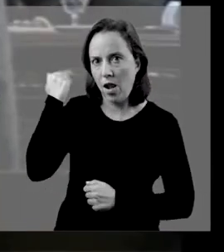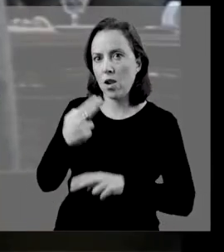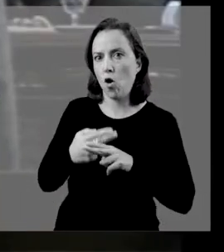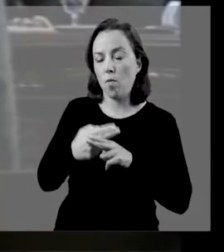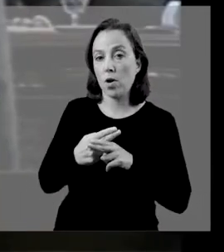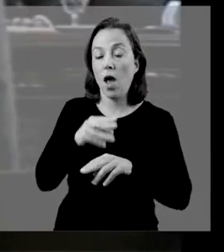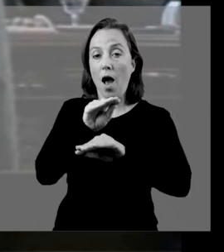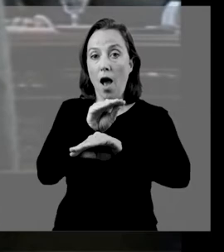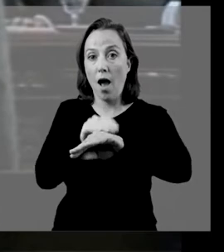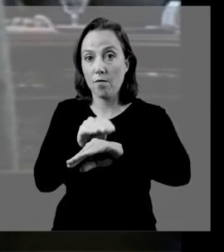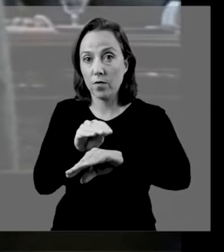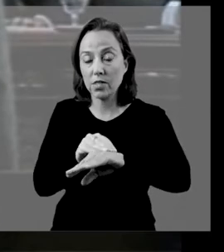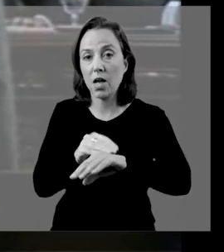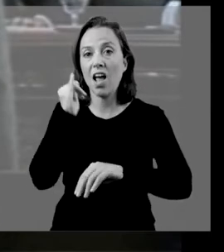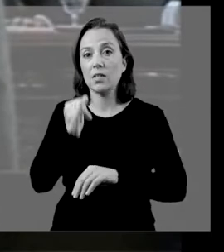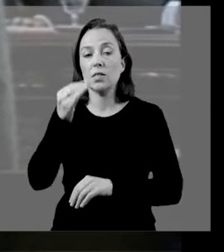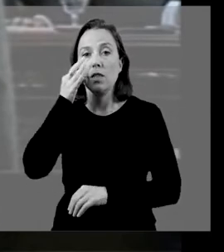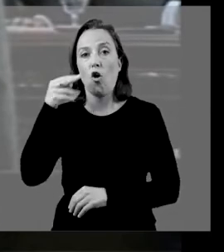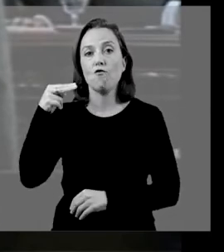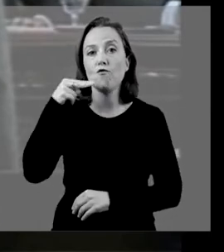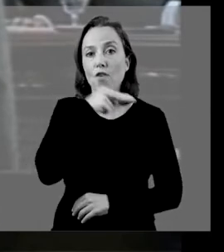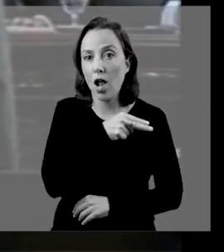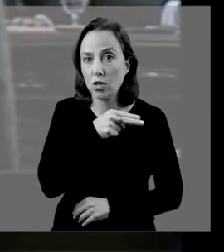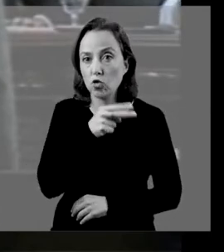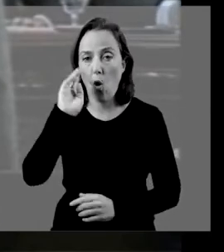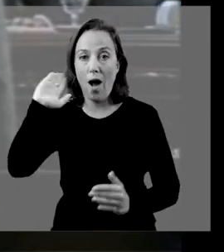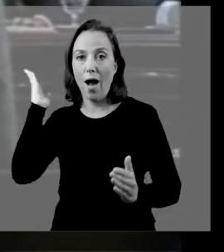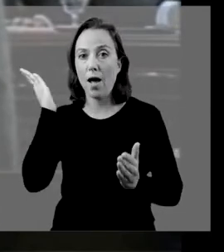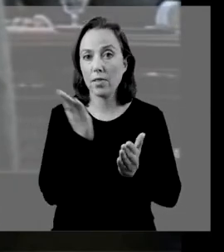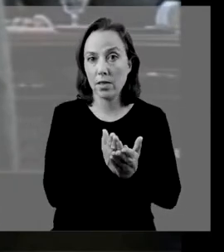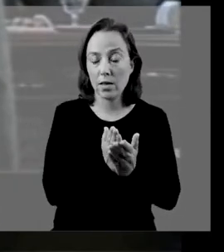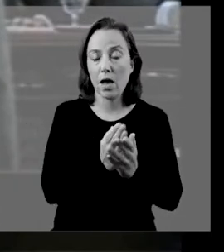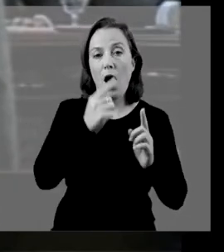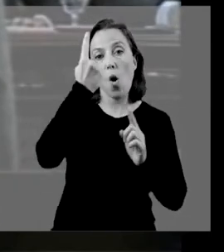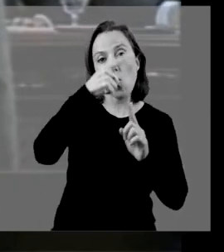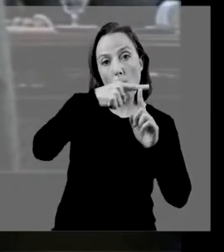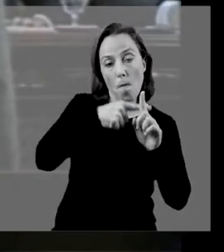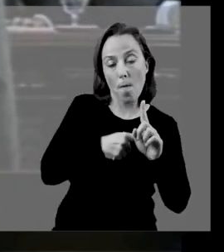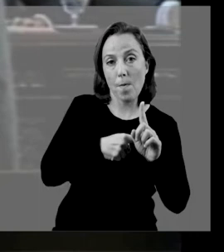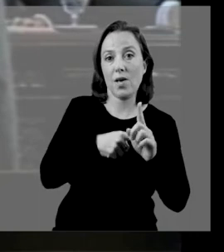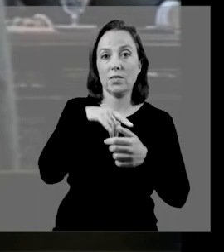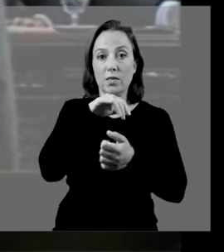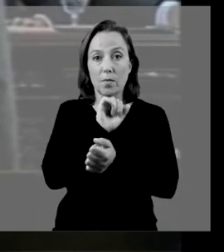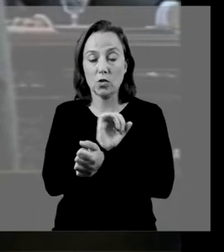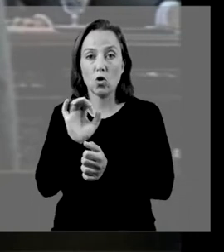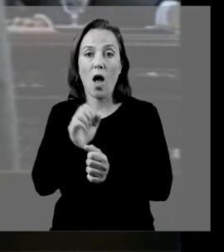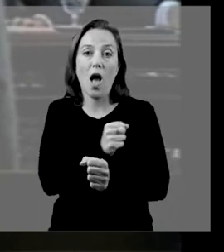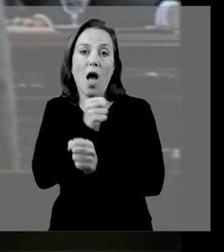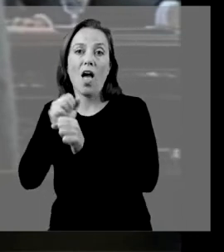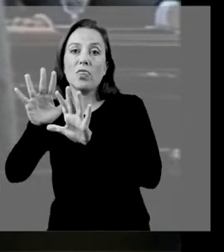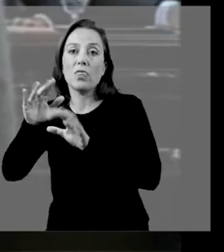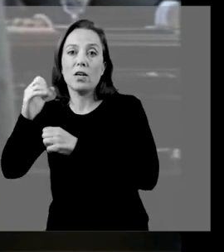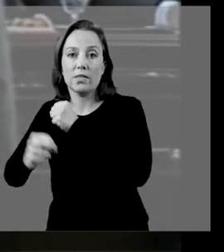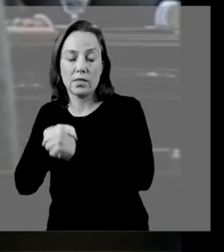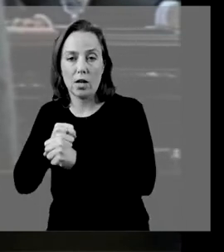o reticente puede ser castigado con una pena entre 1 mes de prisión y 10 años de reclusión. ¿Jura usted